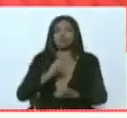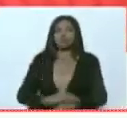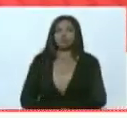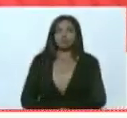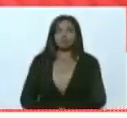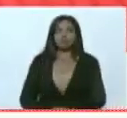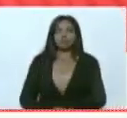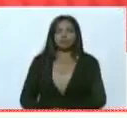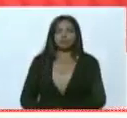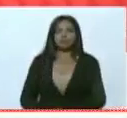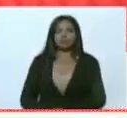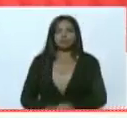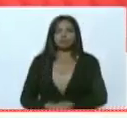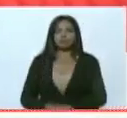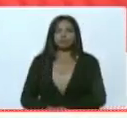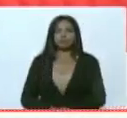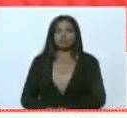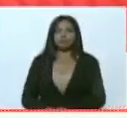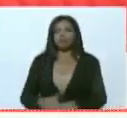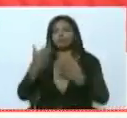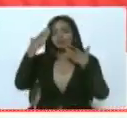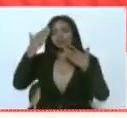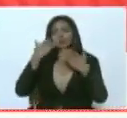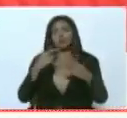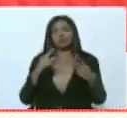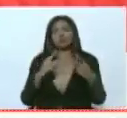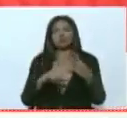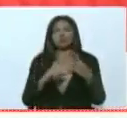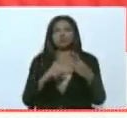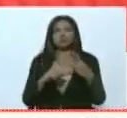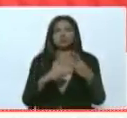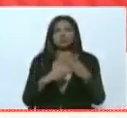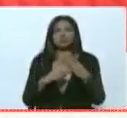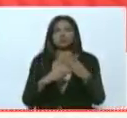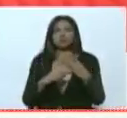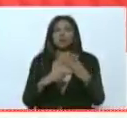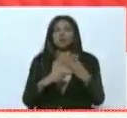Olga, Olga Luisa. Saludo. A José Alejandro Terán.